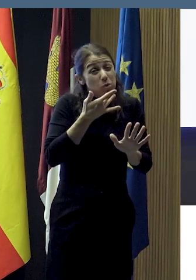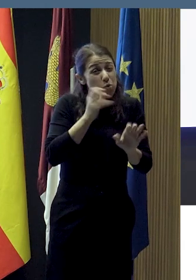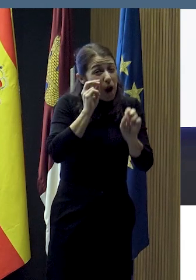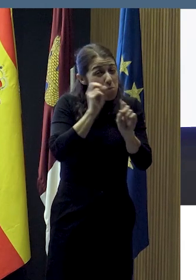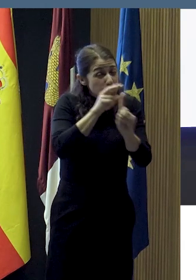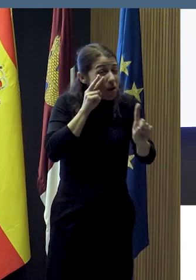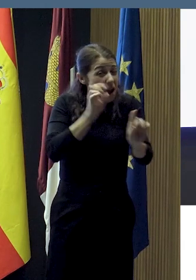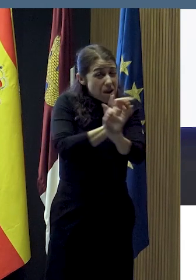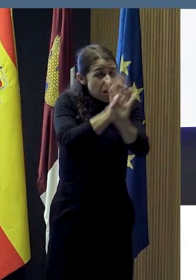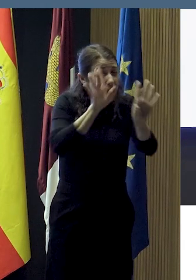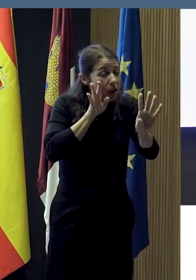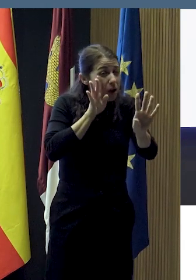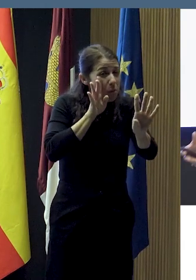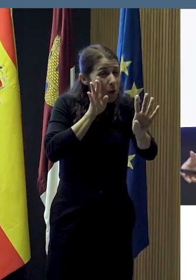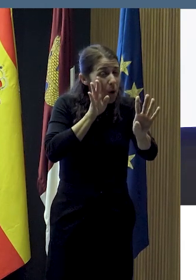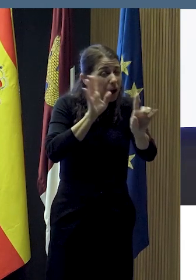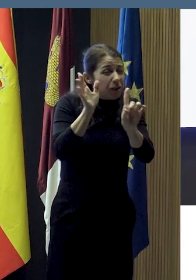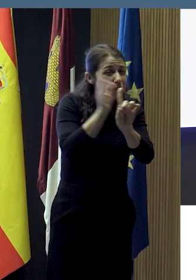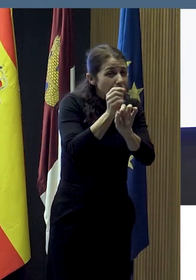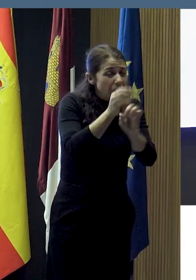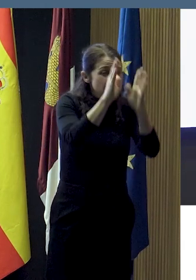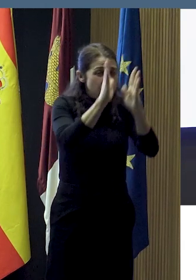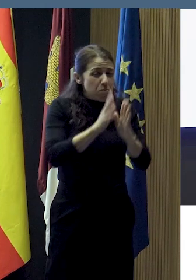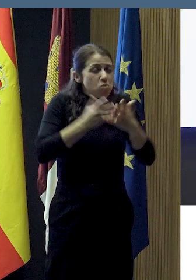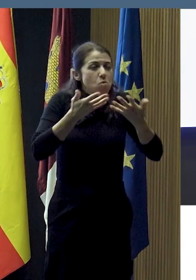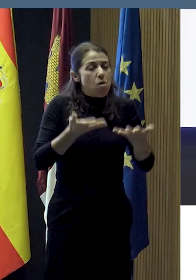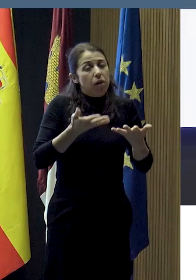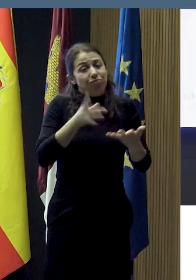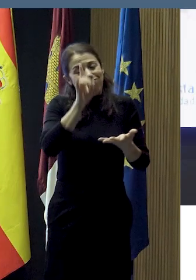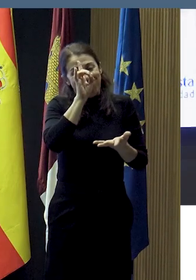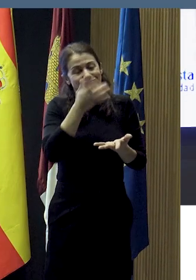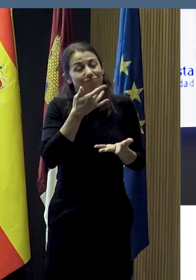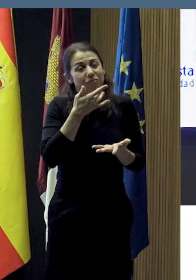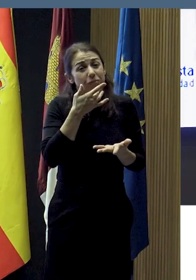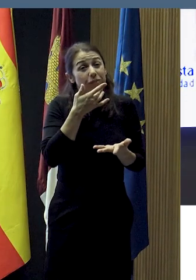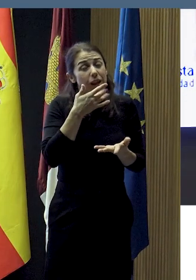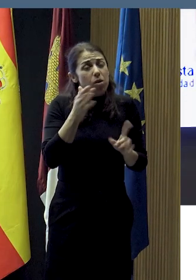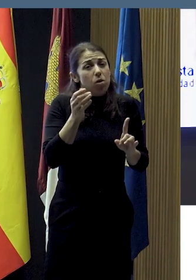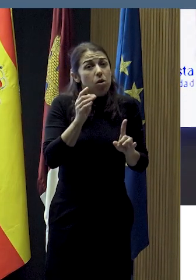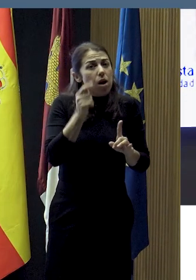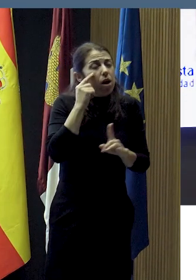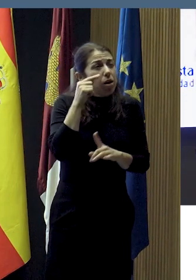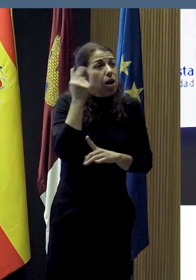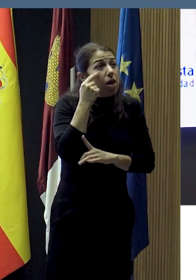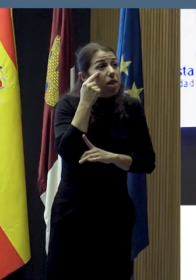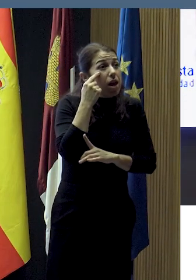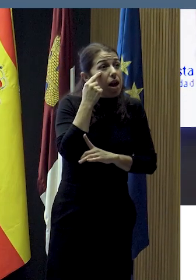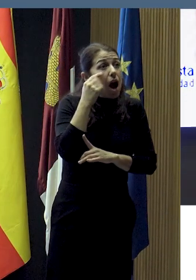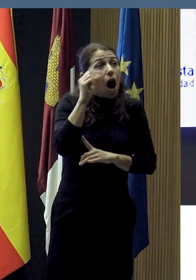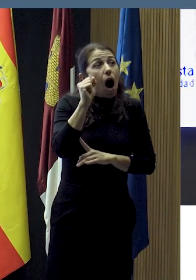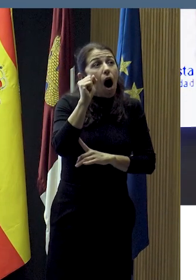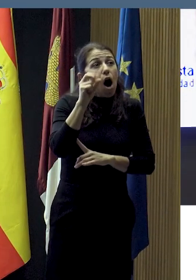visión clara de cómo diagnosticar y tratar esta enfermedad. El descubrimiento más importante de Alois Alzheimer lo